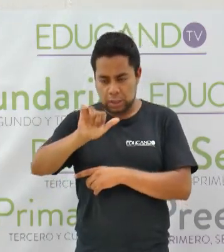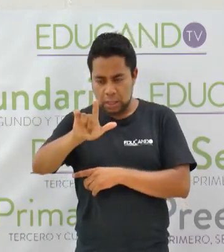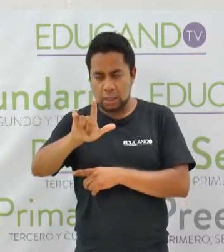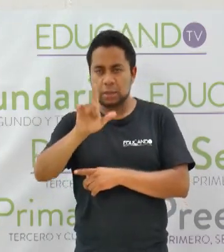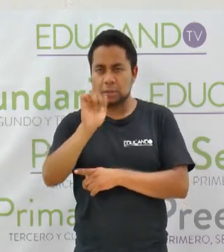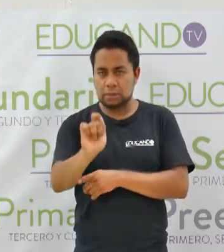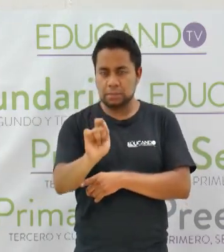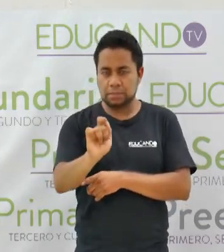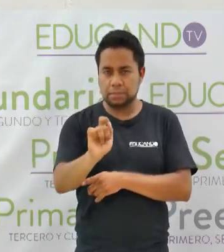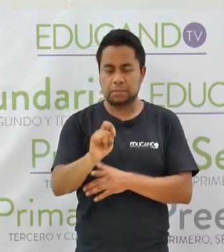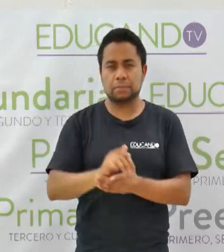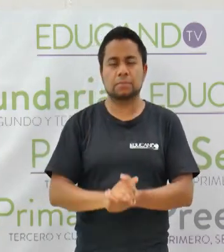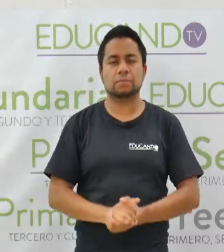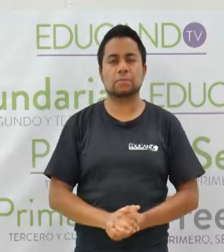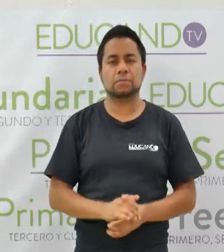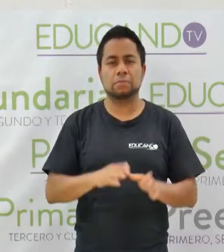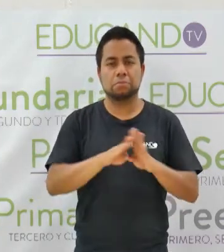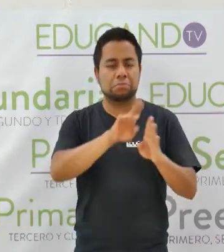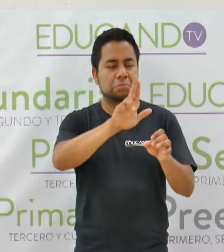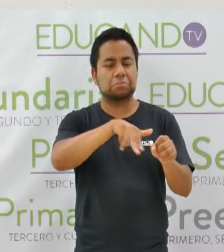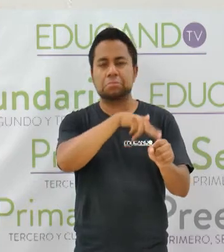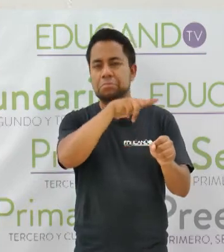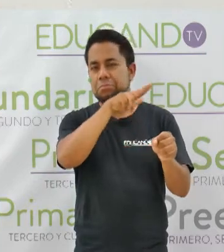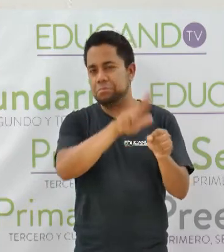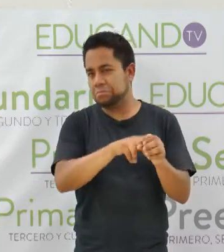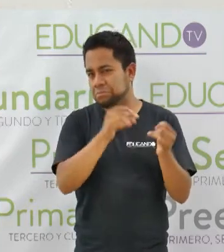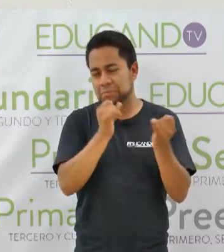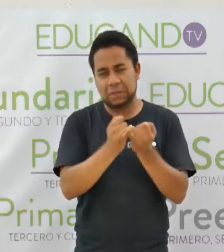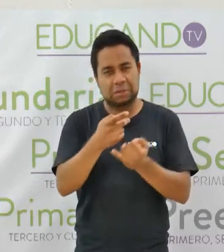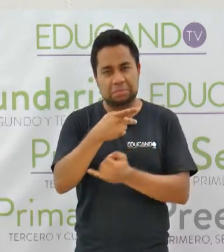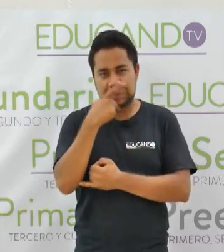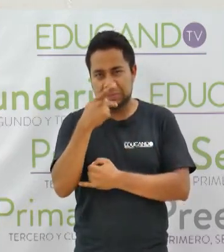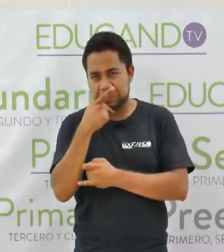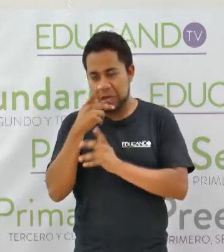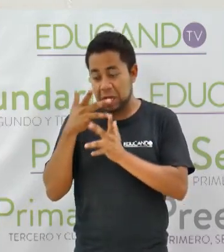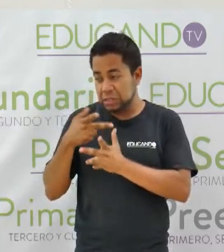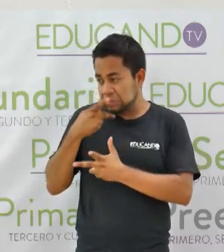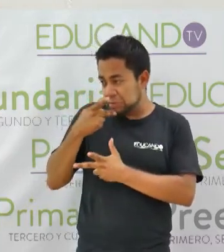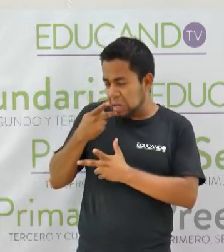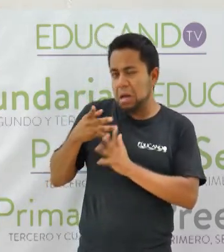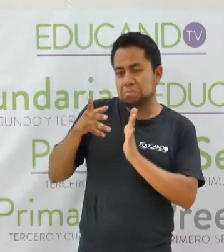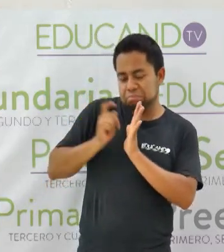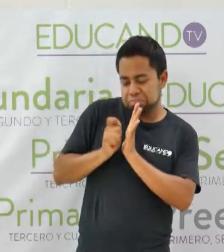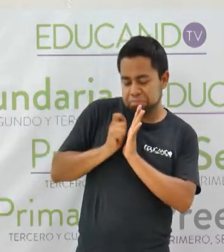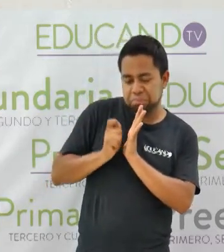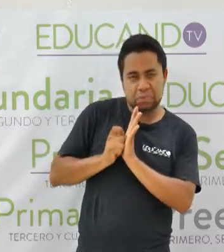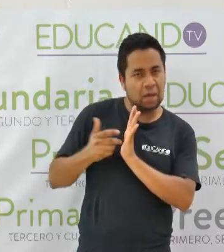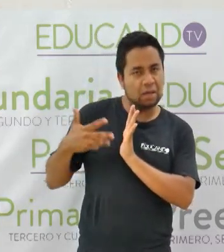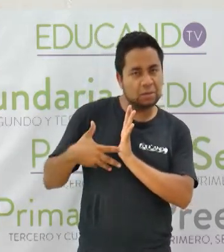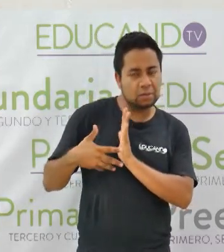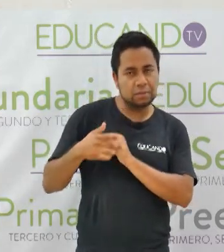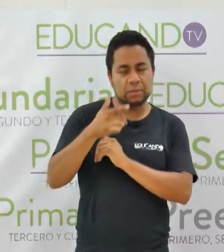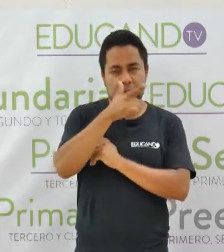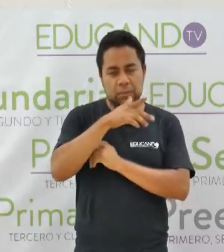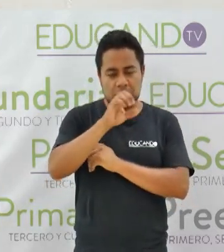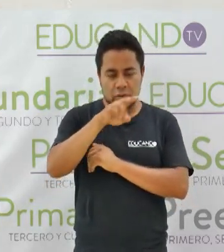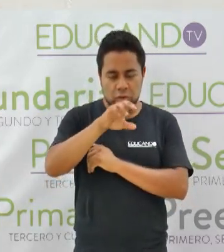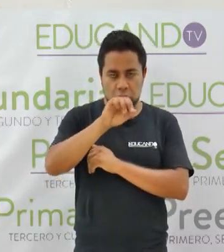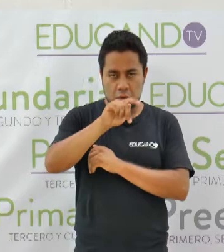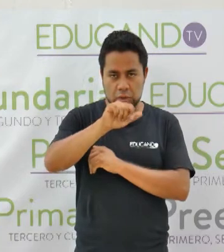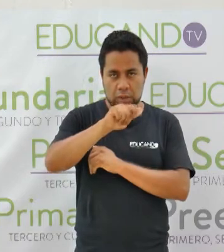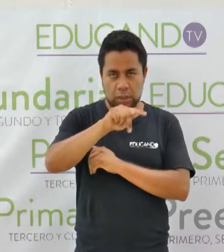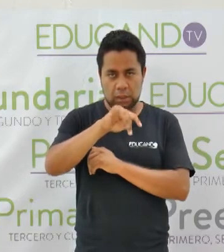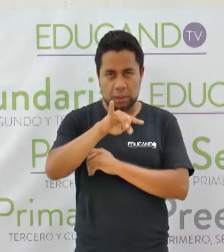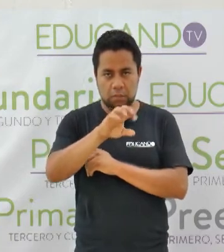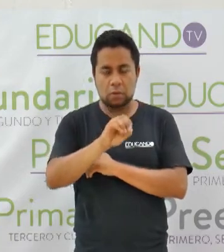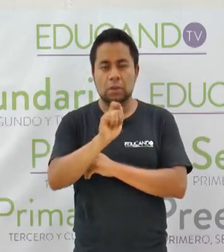hablando de lo común, bien. Importante esta parte. Lenguaje